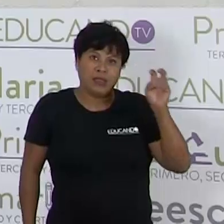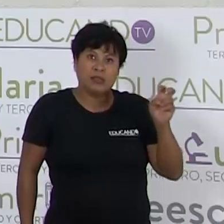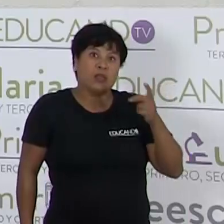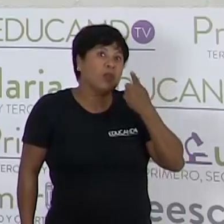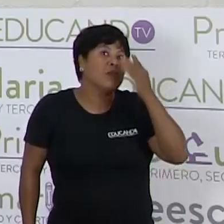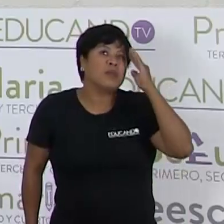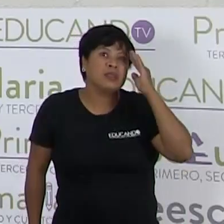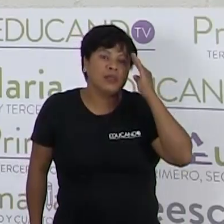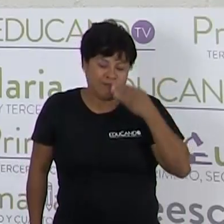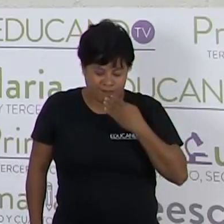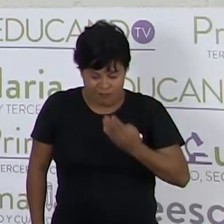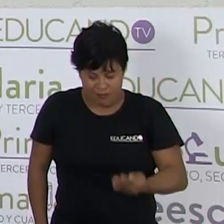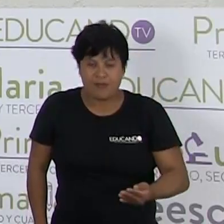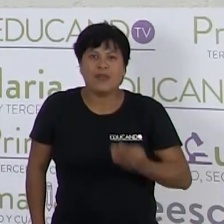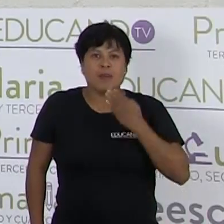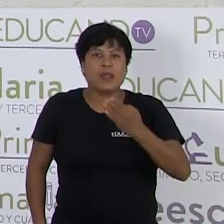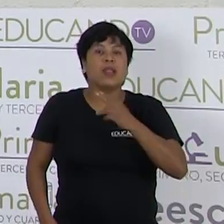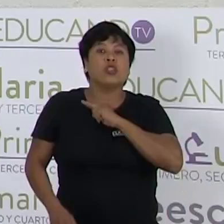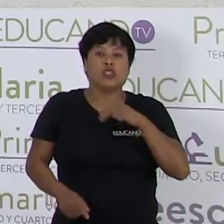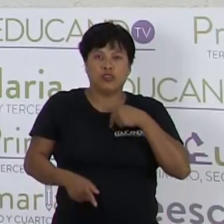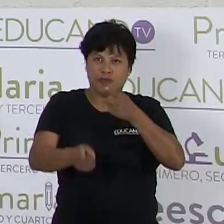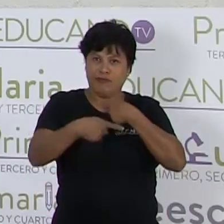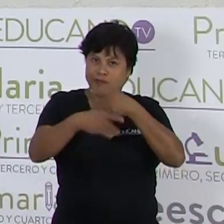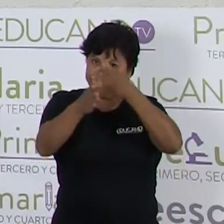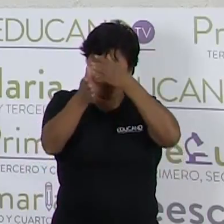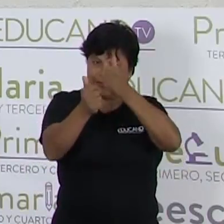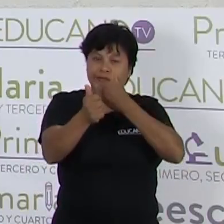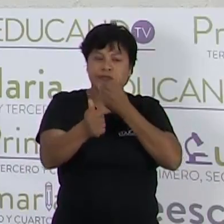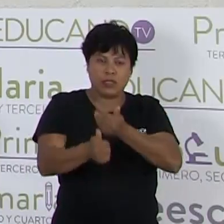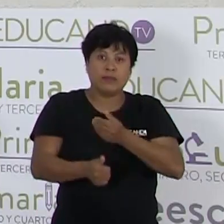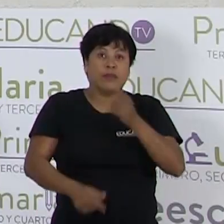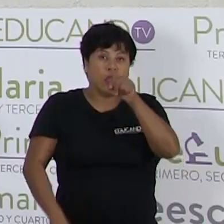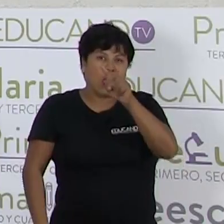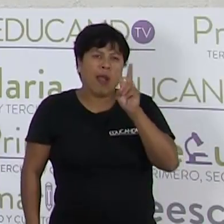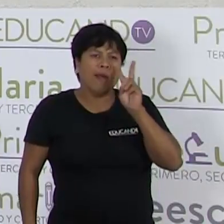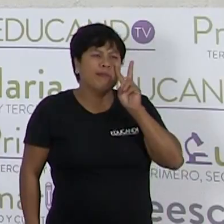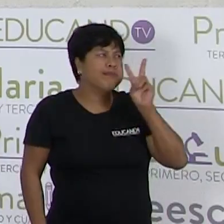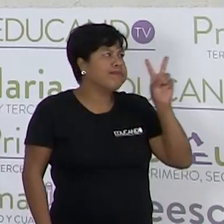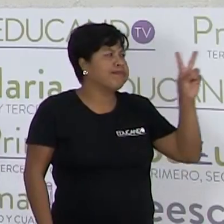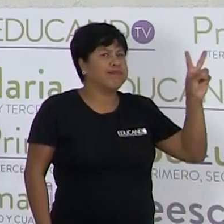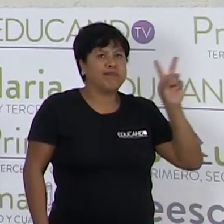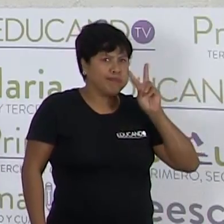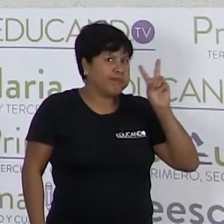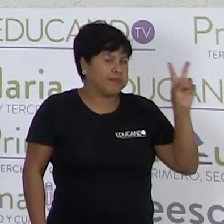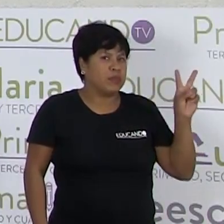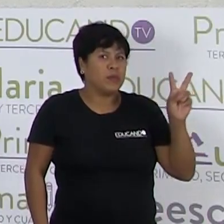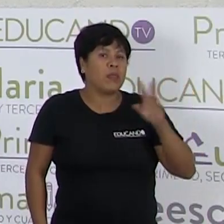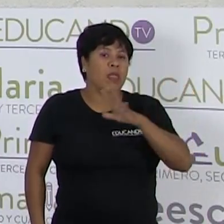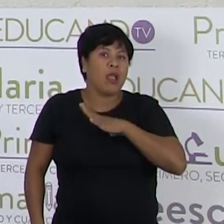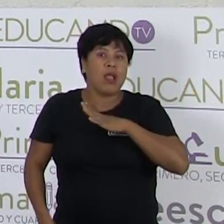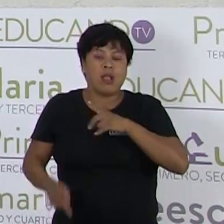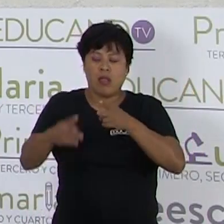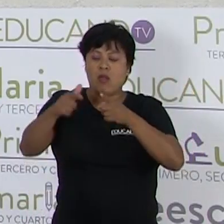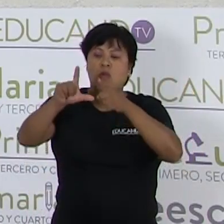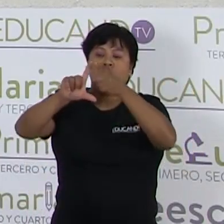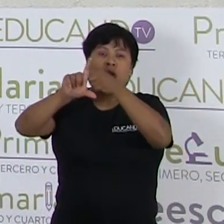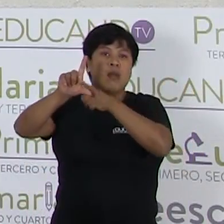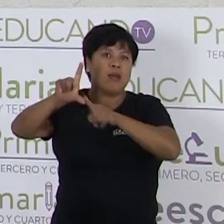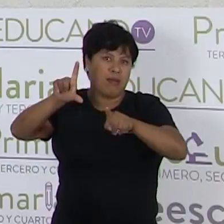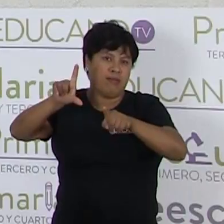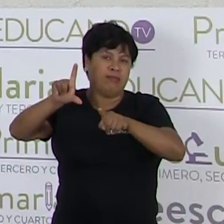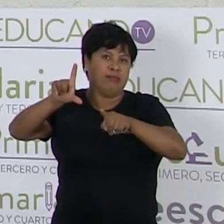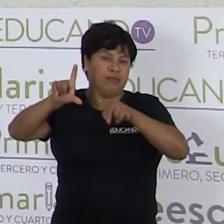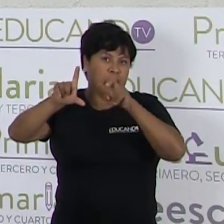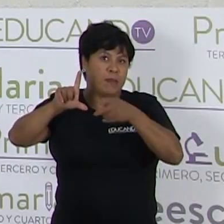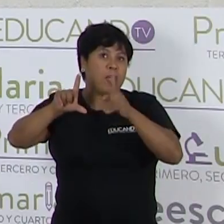dices? Muy bien, estamos de acuerdo, ¿verdad? Observa, aquí sí está formando un ángulo recto, pero también está